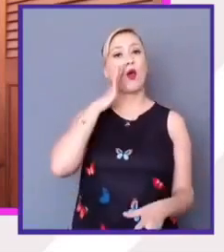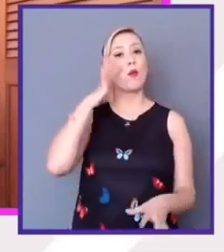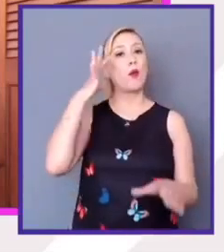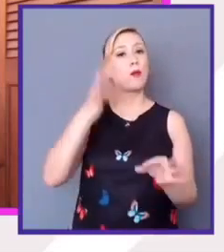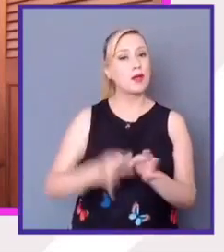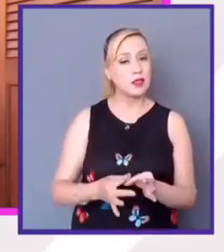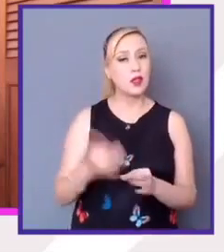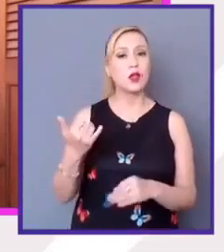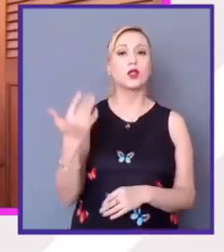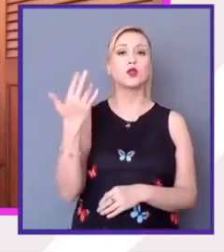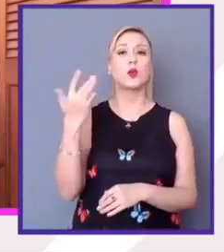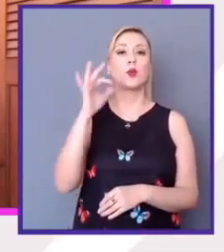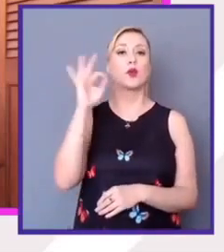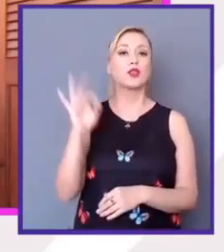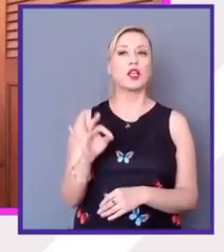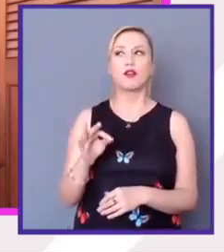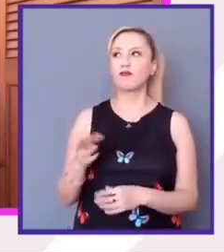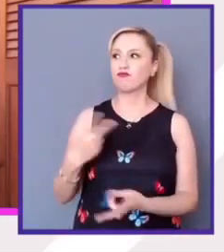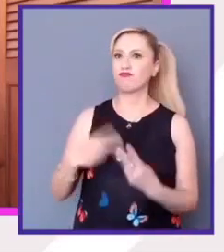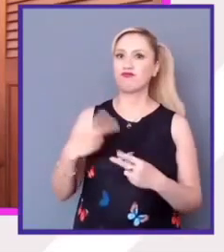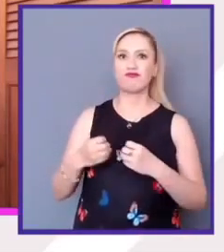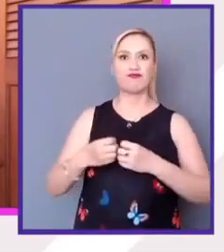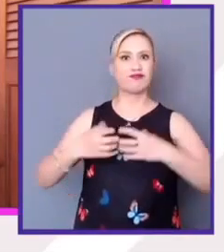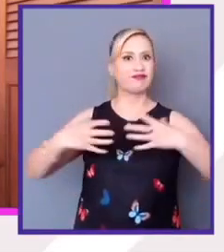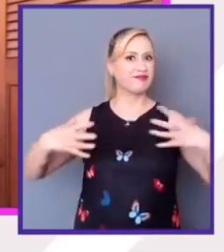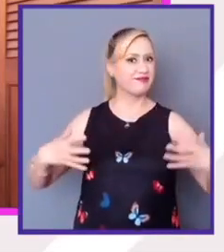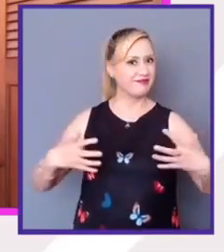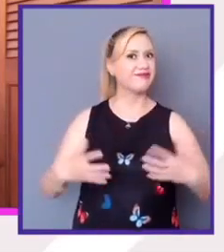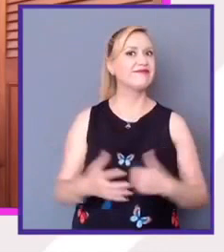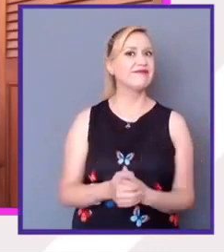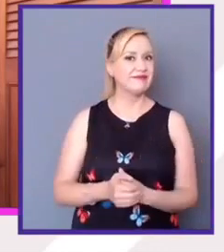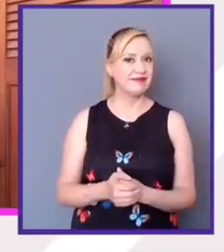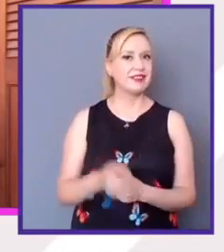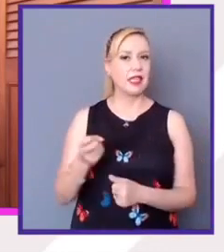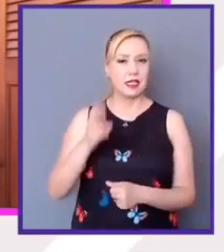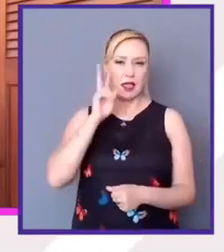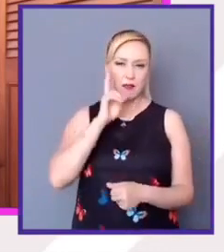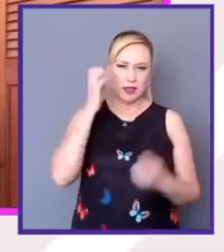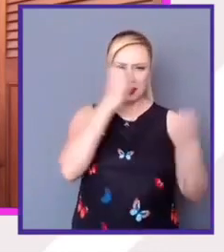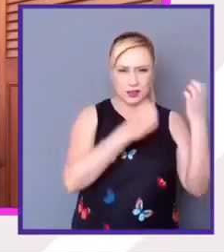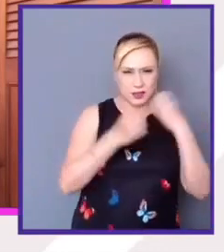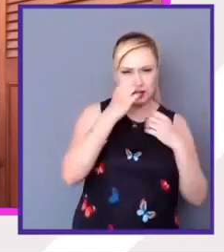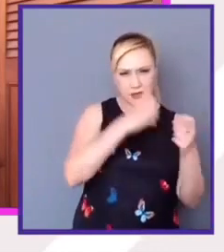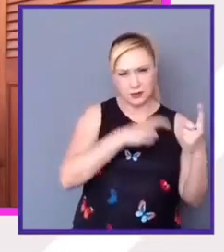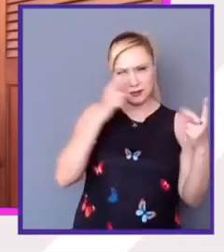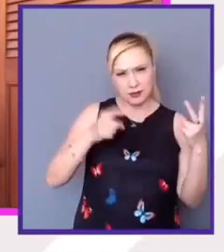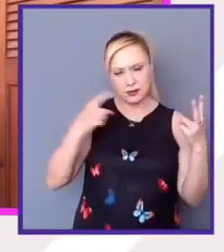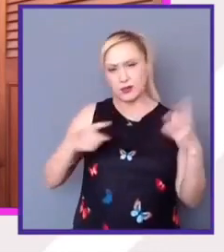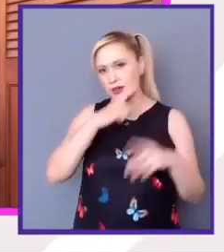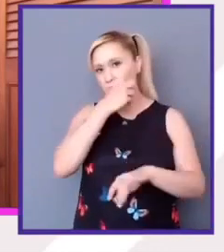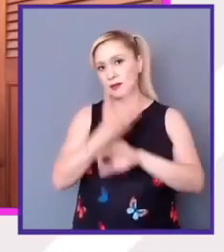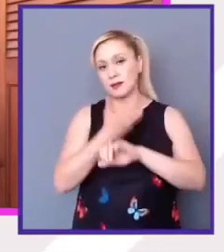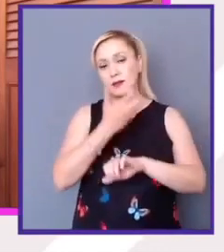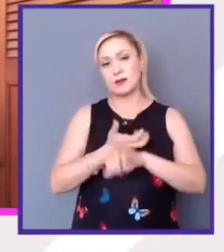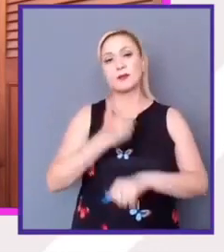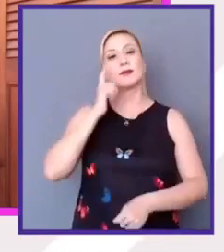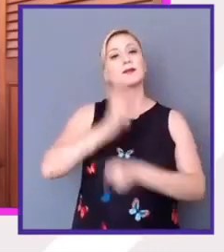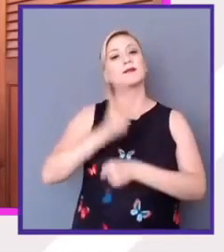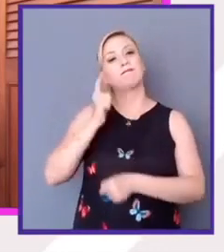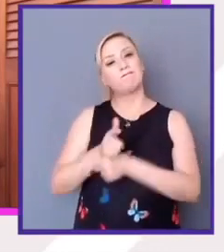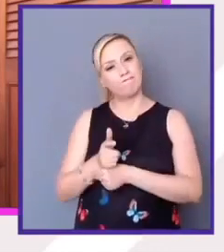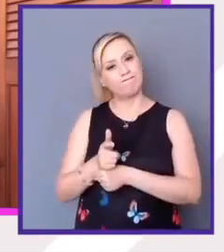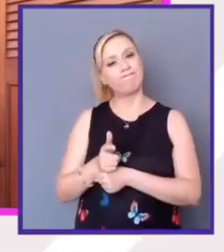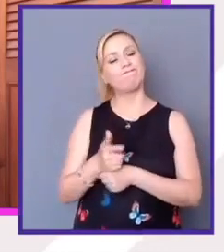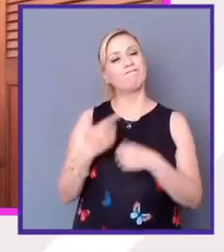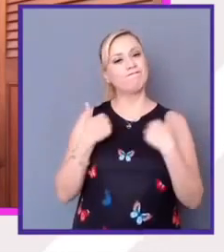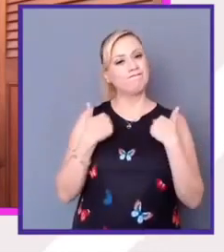50% mayor productividad. Si bien este estudio, como muchos de los que existen en esta materia, están en Estados Unidos, se puede aterrizar a